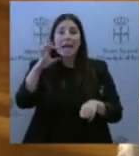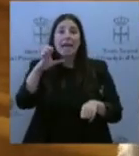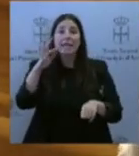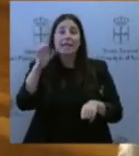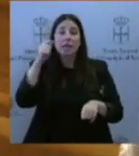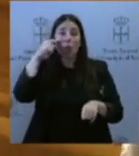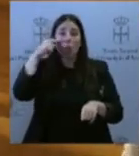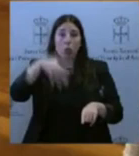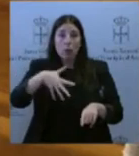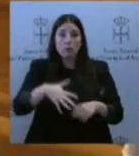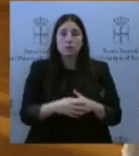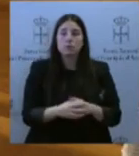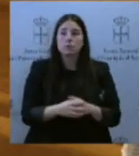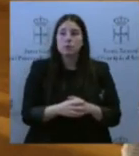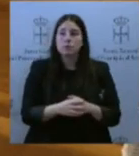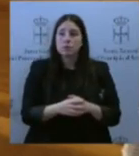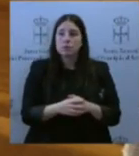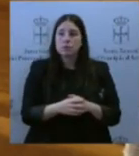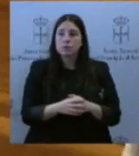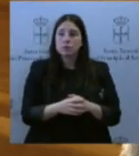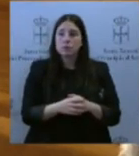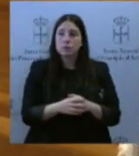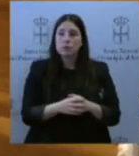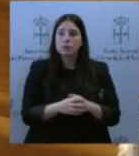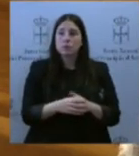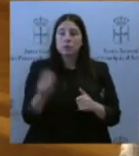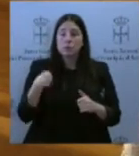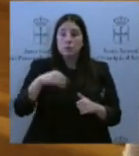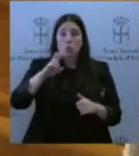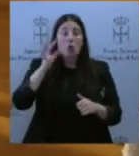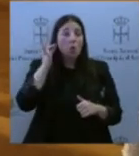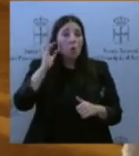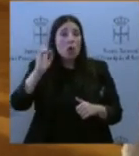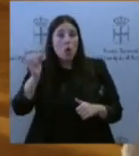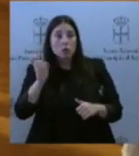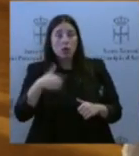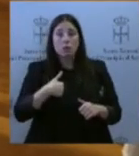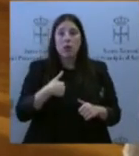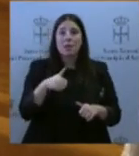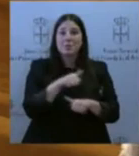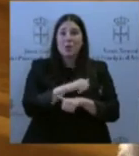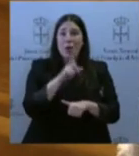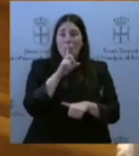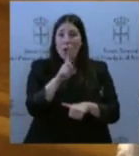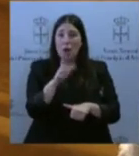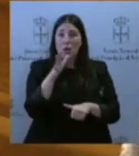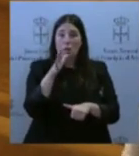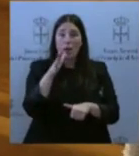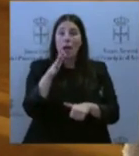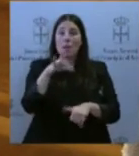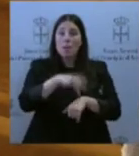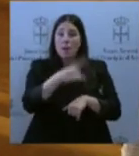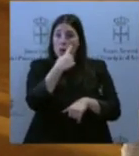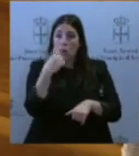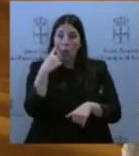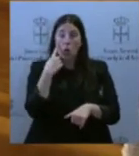Como Ángeles, cita para un año oftalmología y otros 2 para operar de cataratas, a no ser que se derive a la concertada. Como un paciente de La